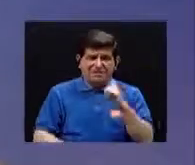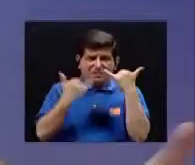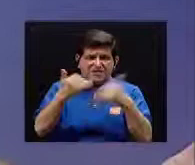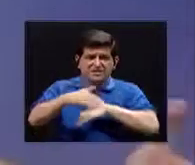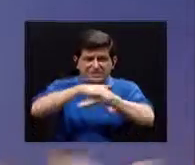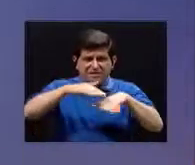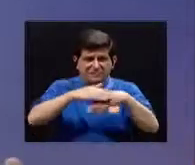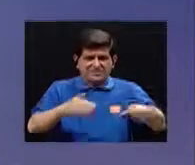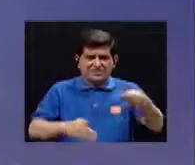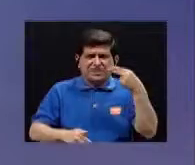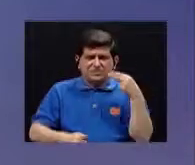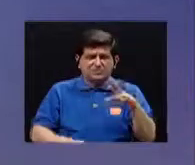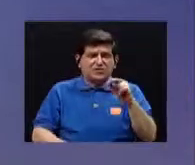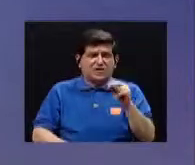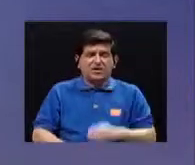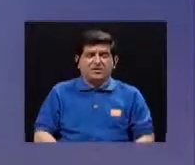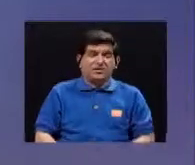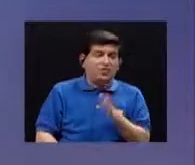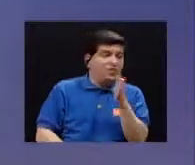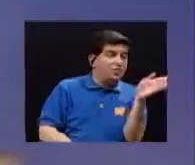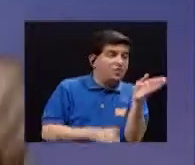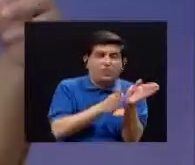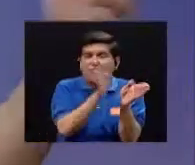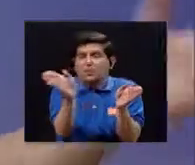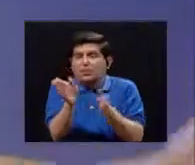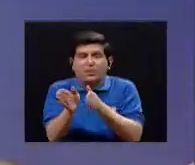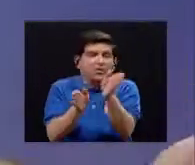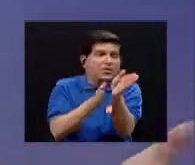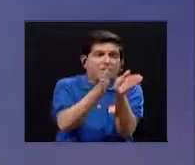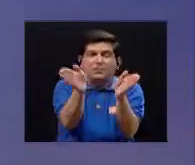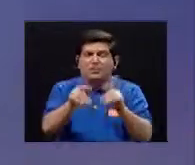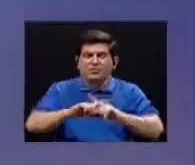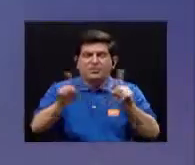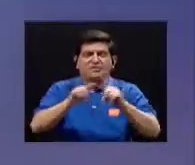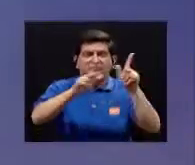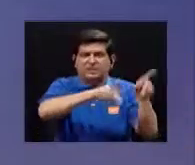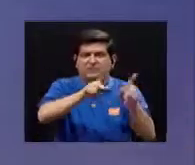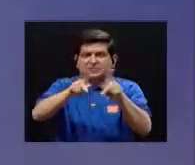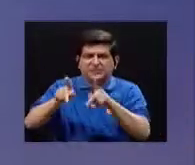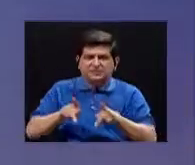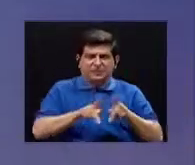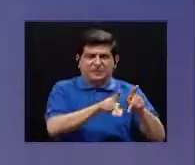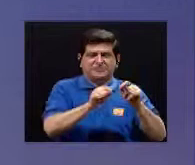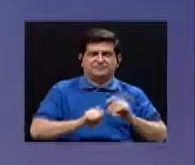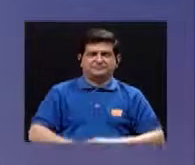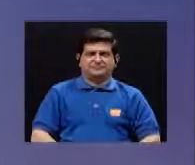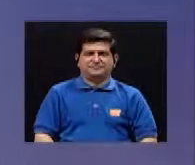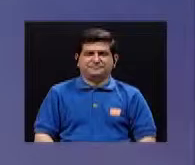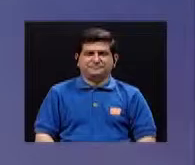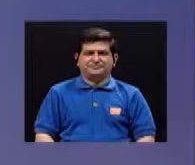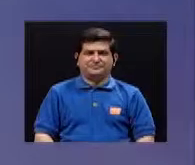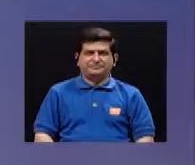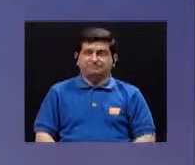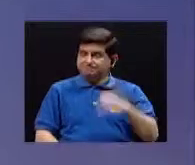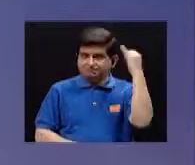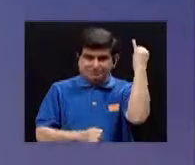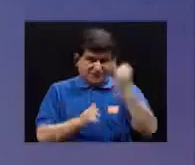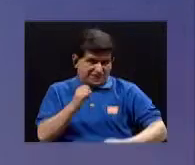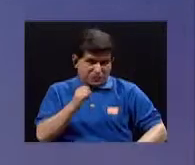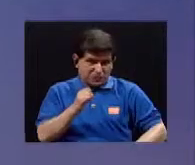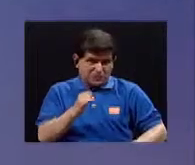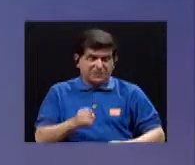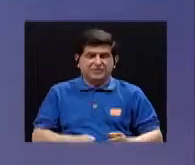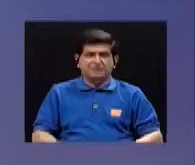también ya en base a que la historia no se me fuera por todo el lado por ser tantos personajes y